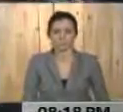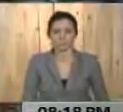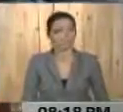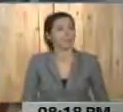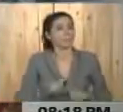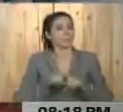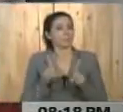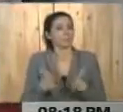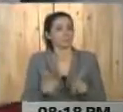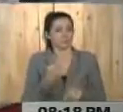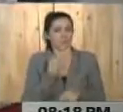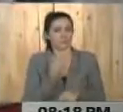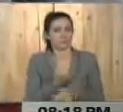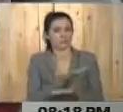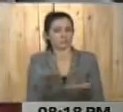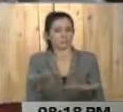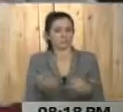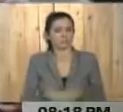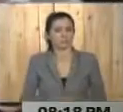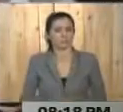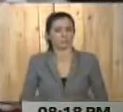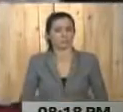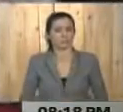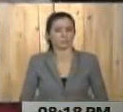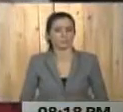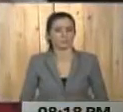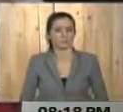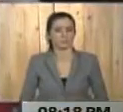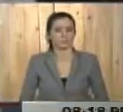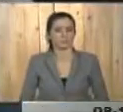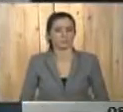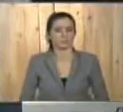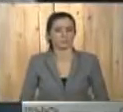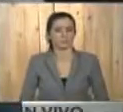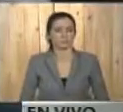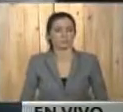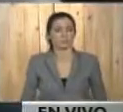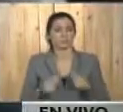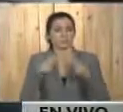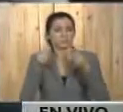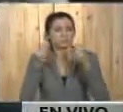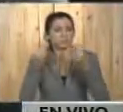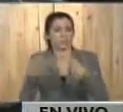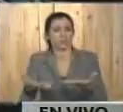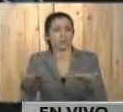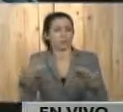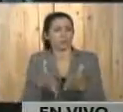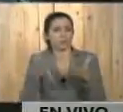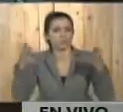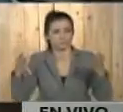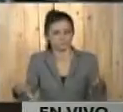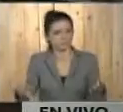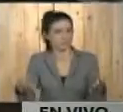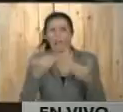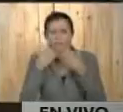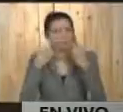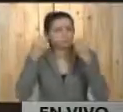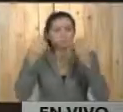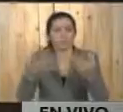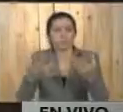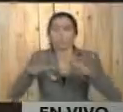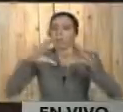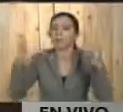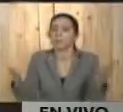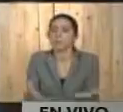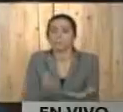Pero les digo algo, les dejo un gran legado, porque para el mundo, porque para